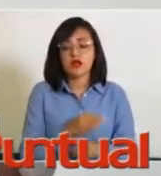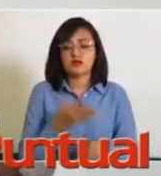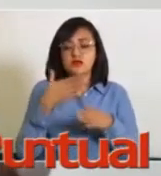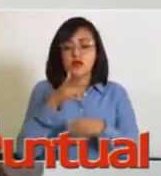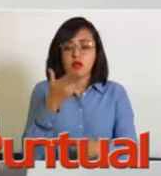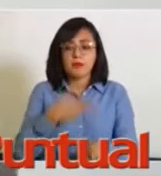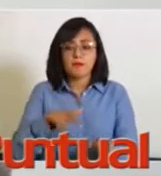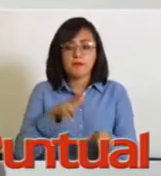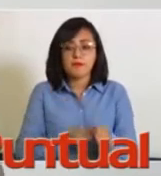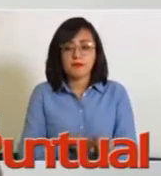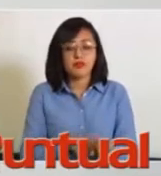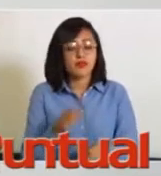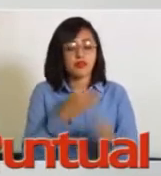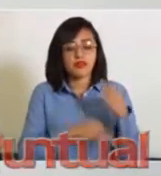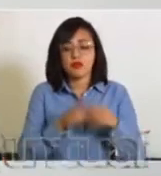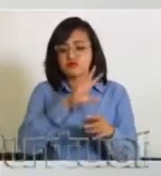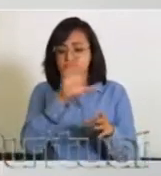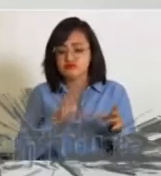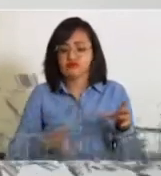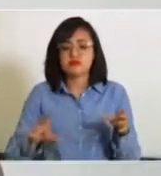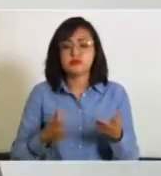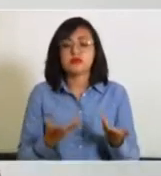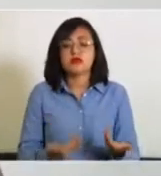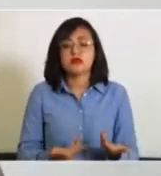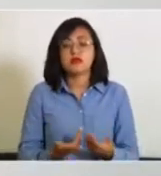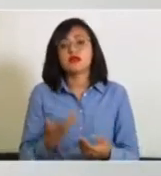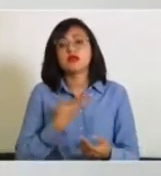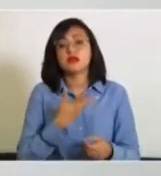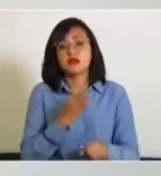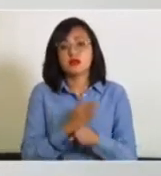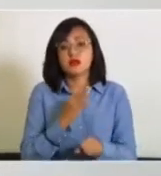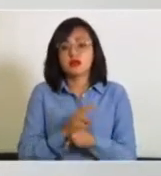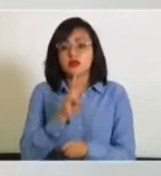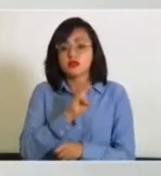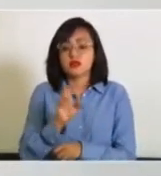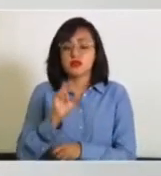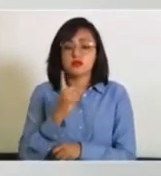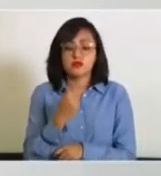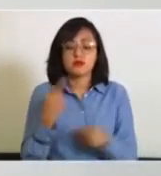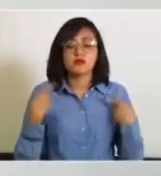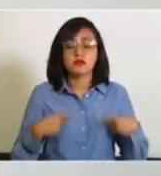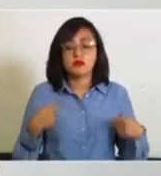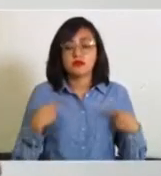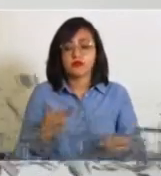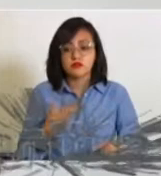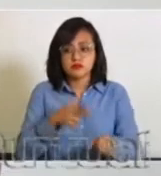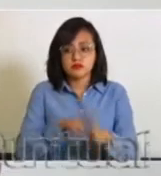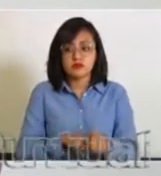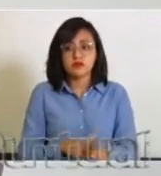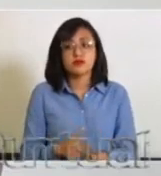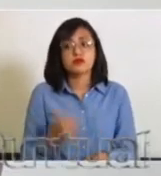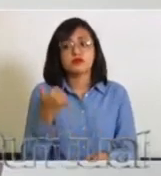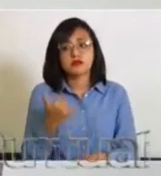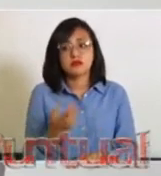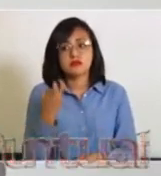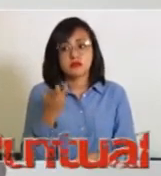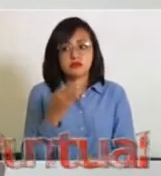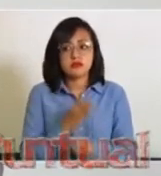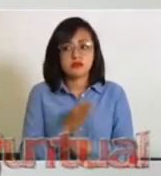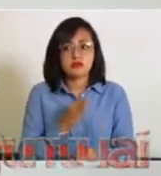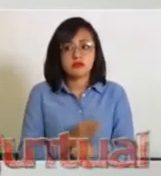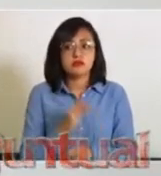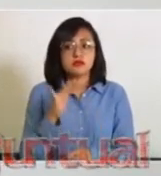la hospitalización, en todo el sector tenemos 331 pacientes hospitalizados y de